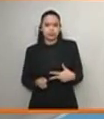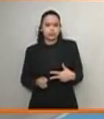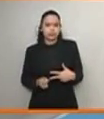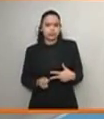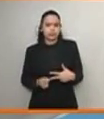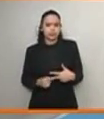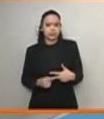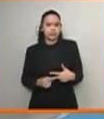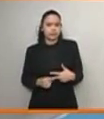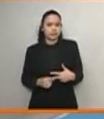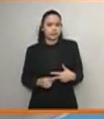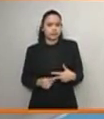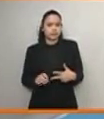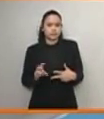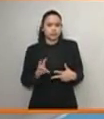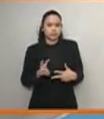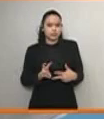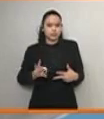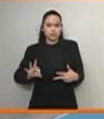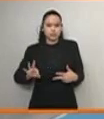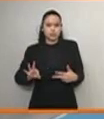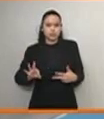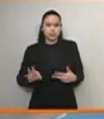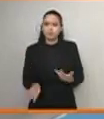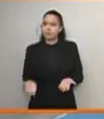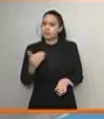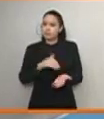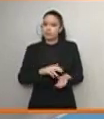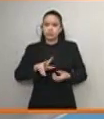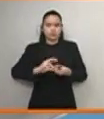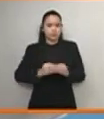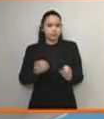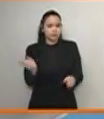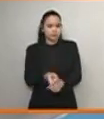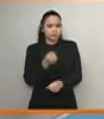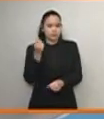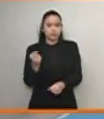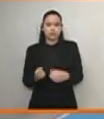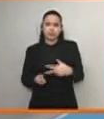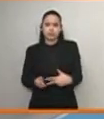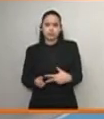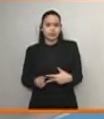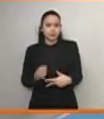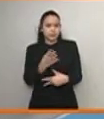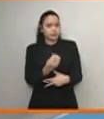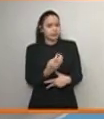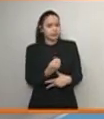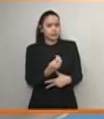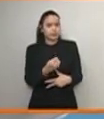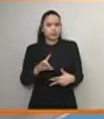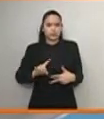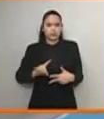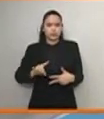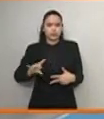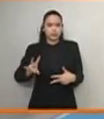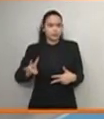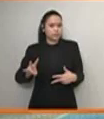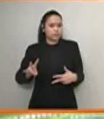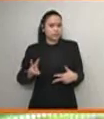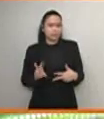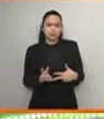este es el 79 con gusto repito los tres números afortunados son el 14 87 y